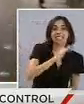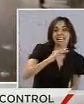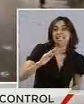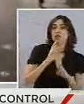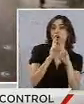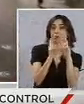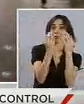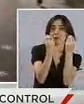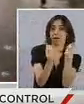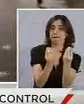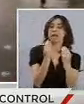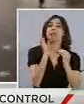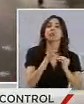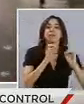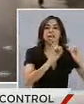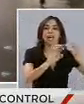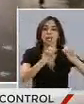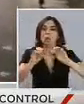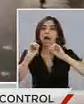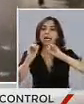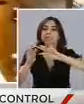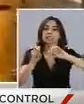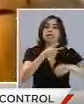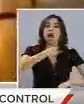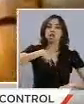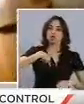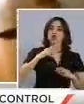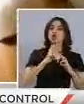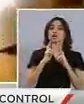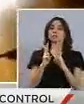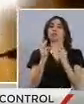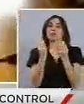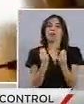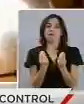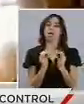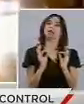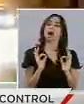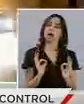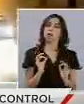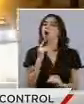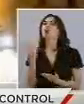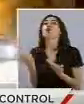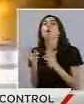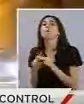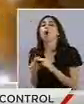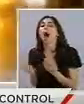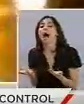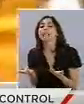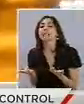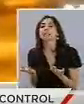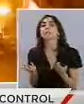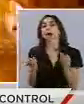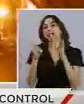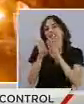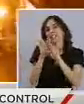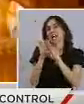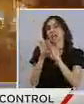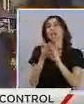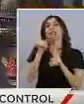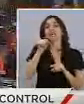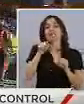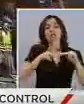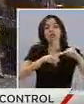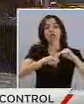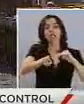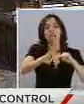respondan bien, tenemos que educarlos, enseñarlos y nosotros también responder bien, de manera adecuada. ¿Y cómo lo hacemos en esto para ir cerrando ya? Esto se va a